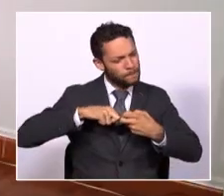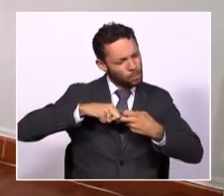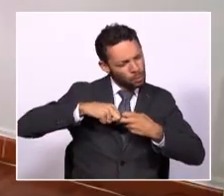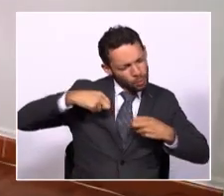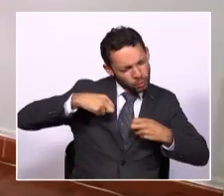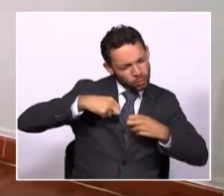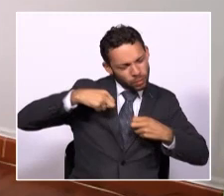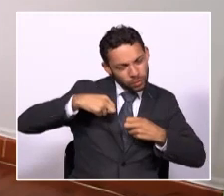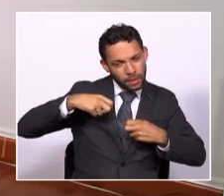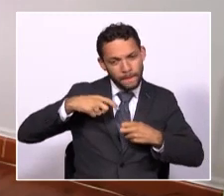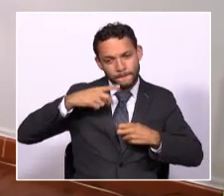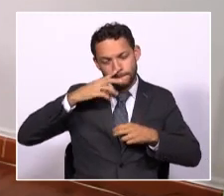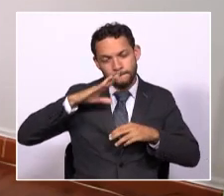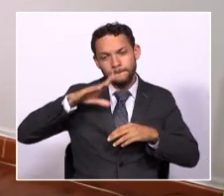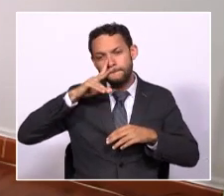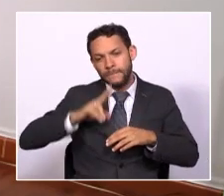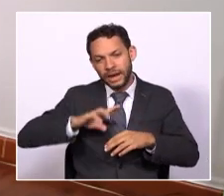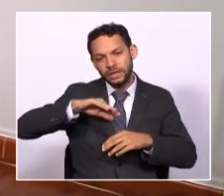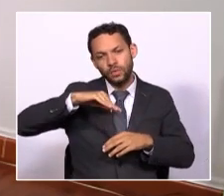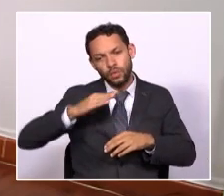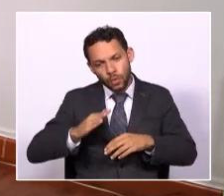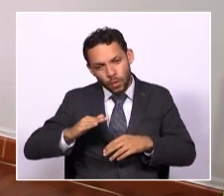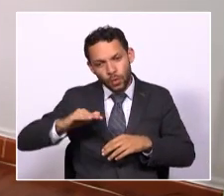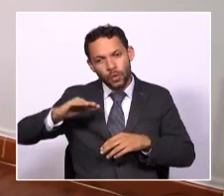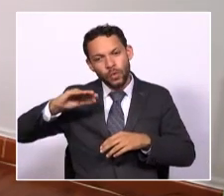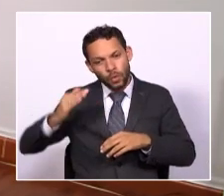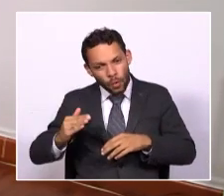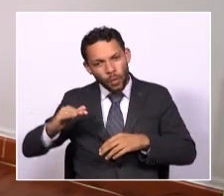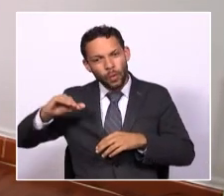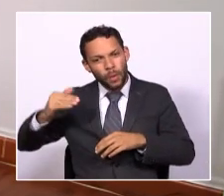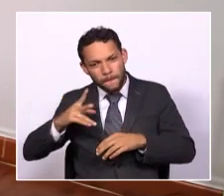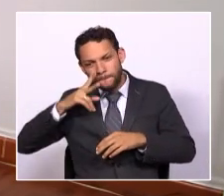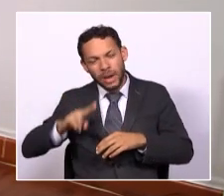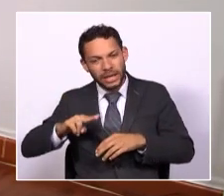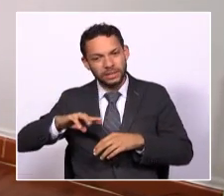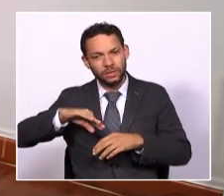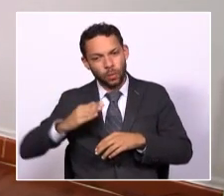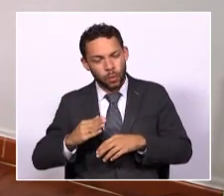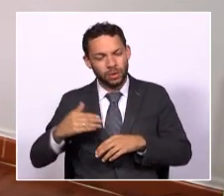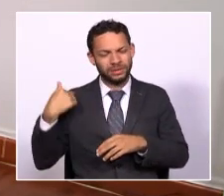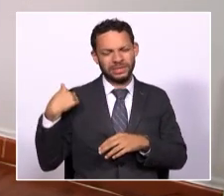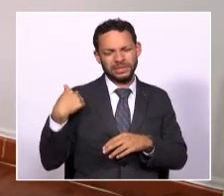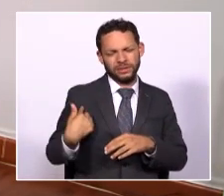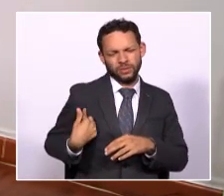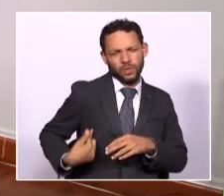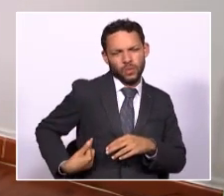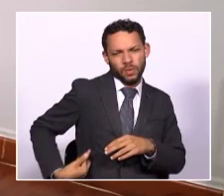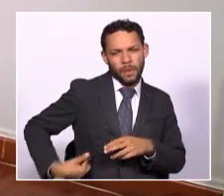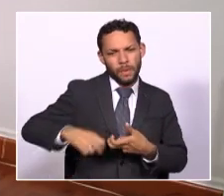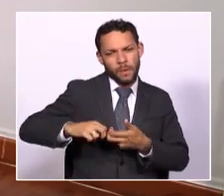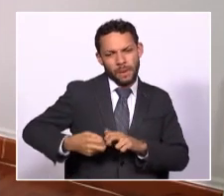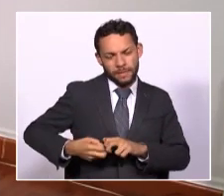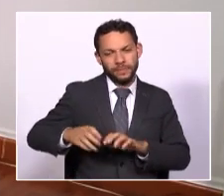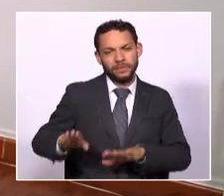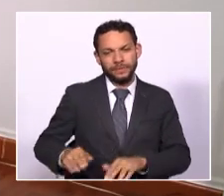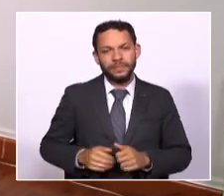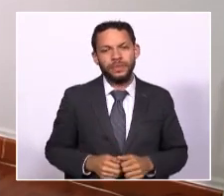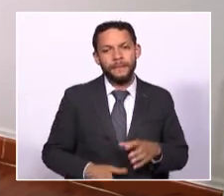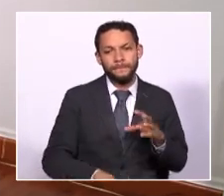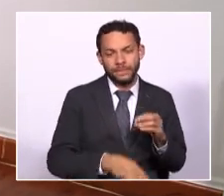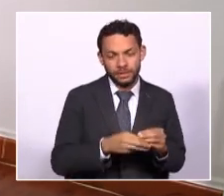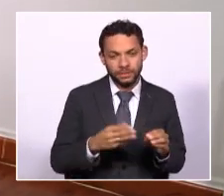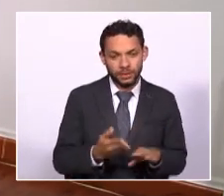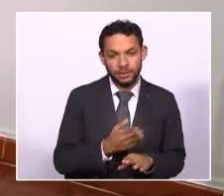pequeñas ondas, o a sentir unas ondas, unos pequeños caballetes a lo largo de todos los músculos paravertebrales. Entonces, para empezar